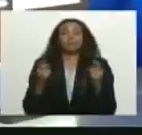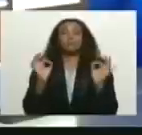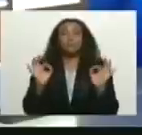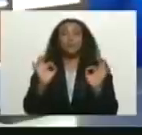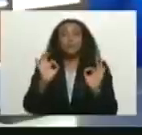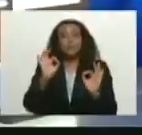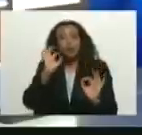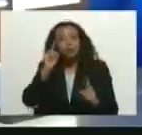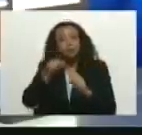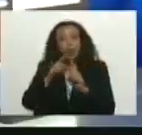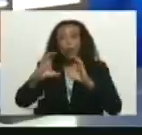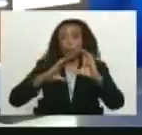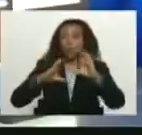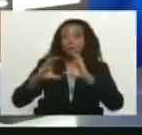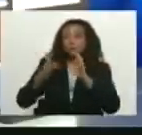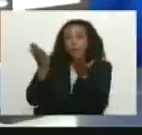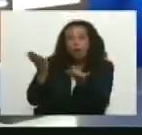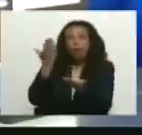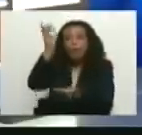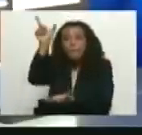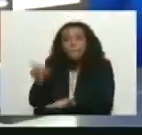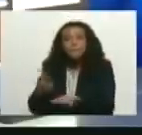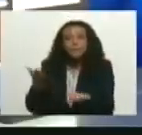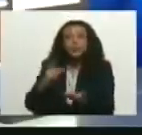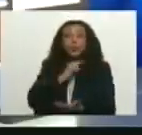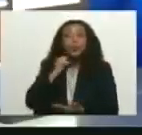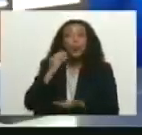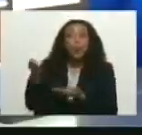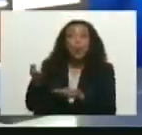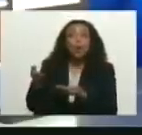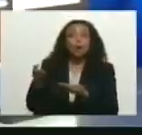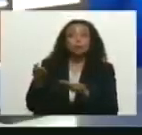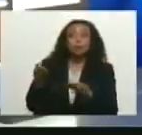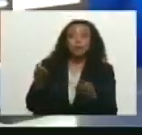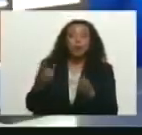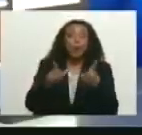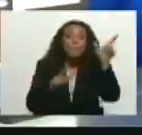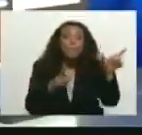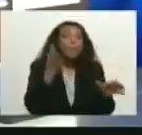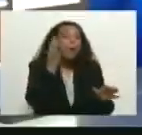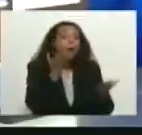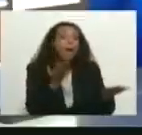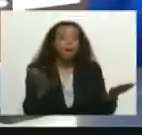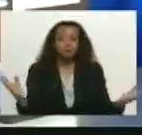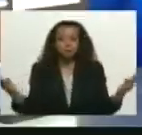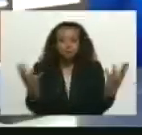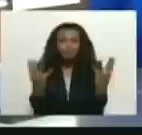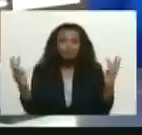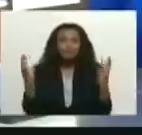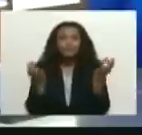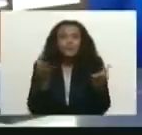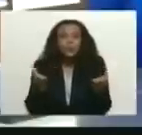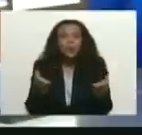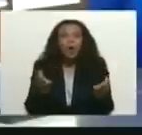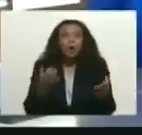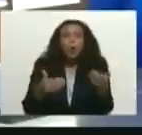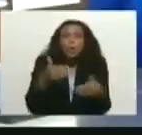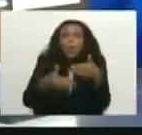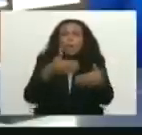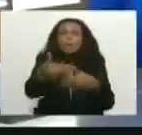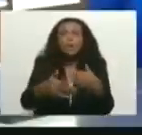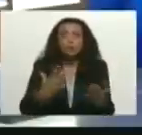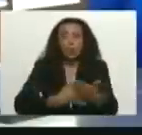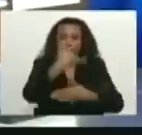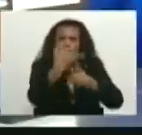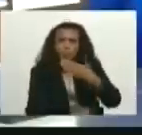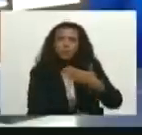quisiera conversar, conversadito, con Numa, con Jacqueline, con Nicolás Ernesto, cómo ha marchado este